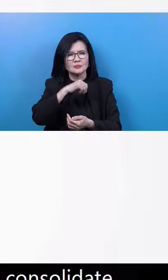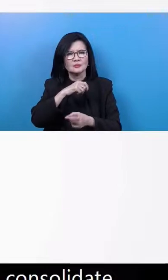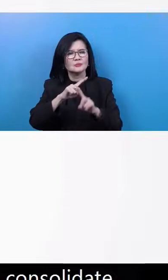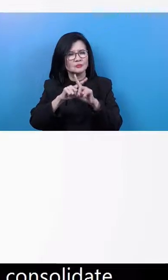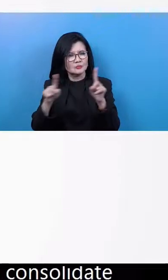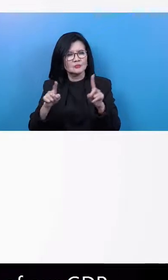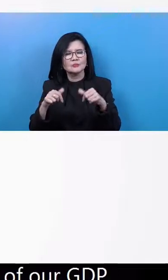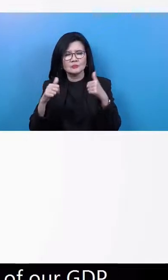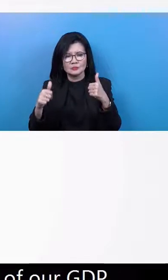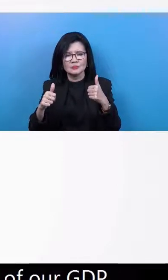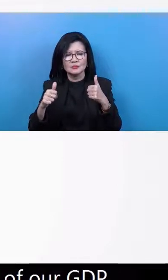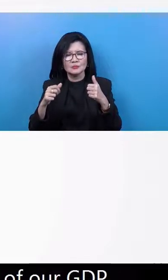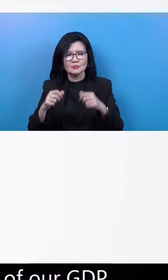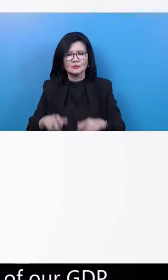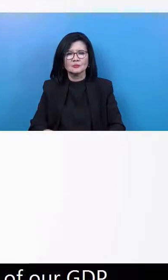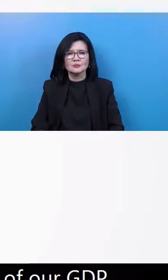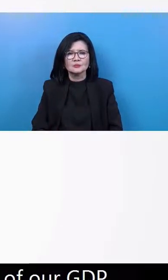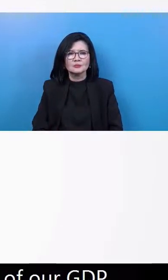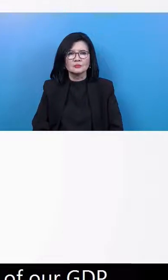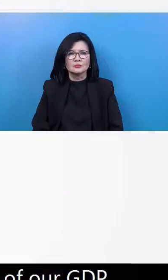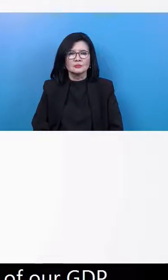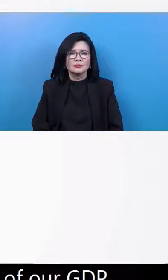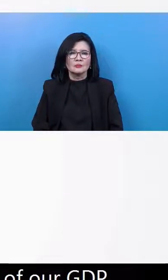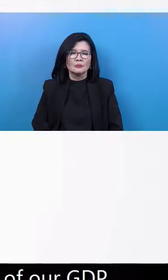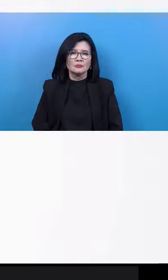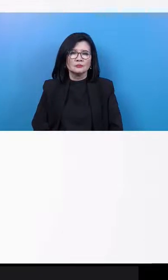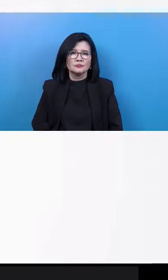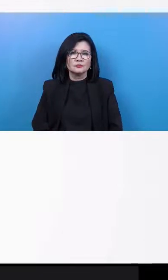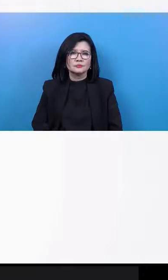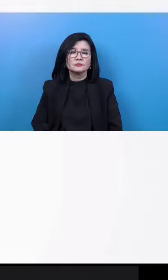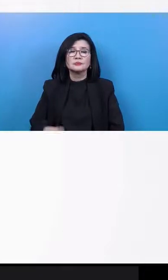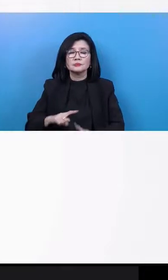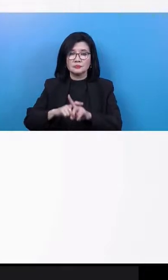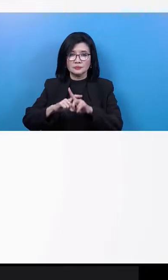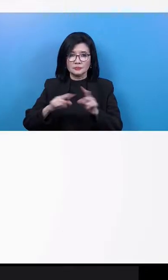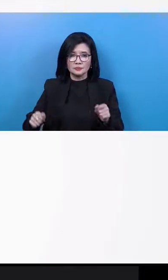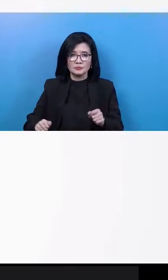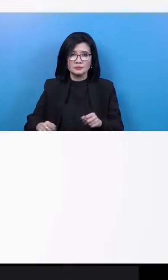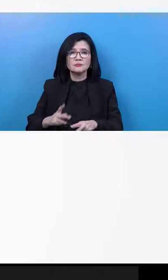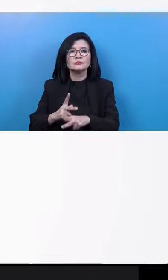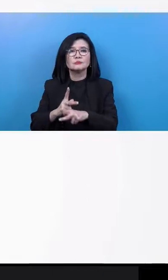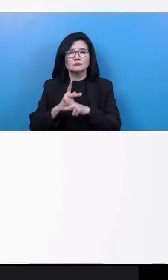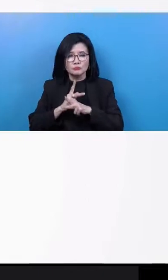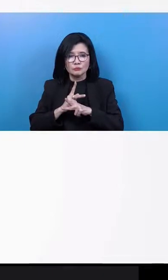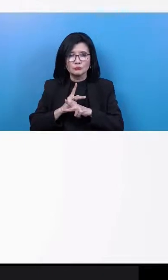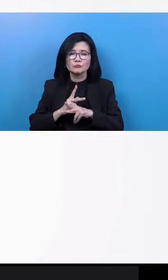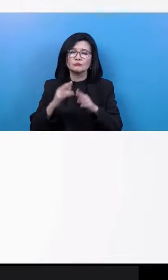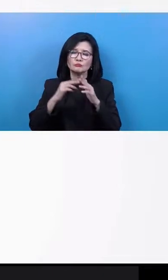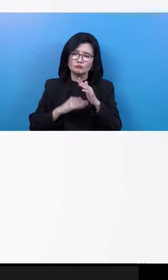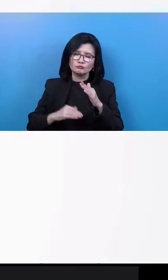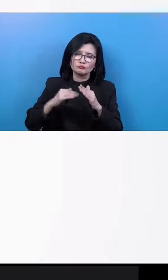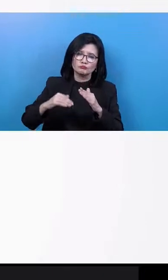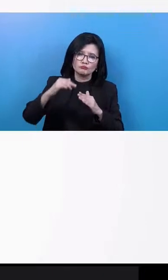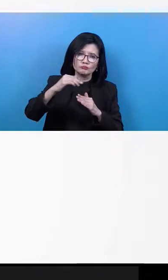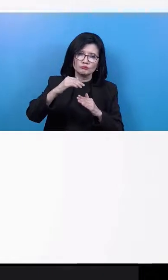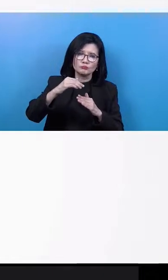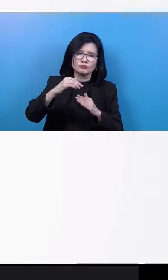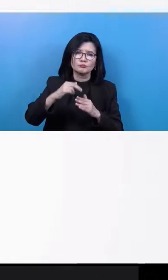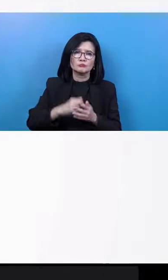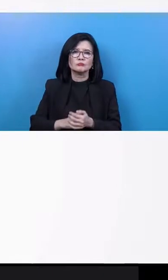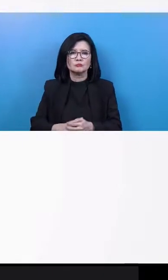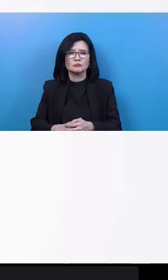crecido, pero ha crecido en términos absolutos, aunque en términos relativos se ha reducido en porcentaje del